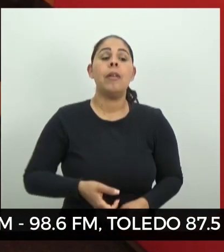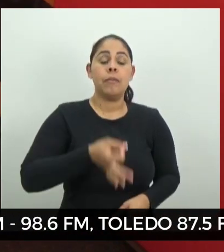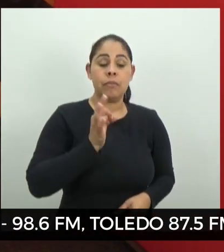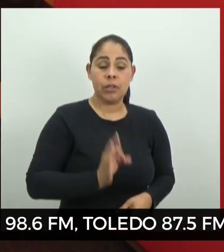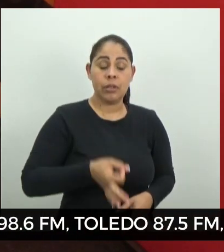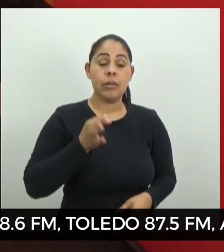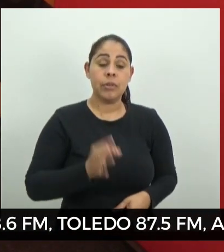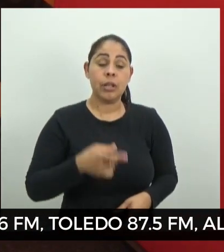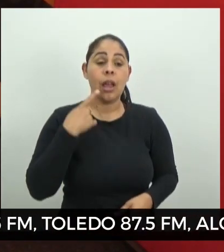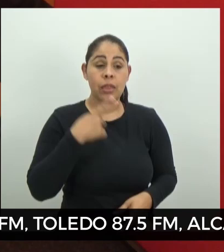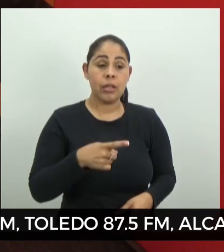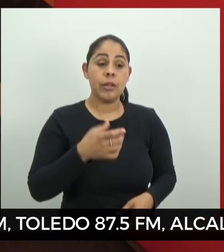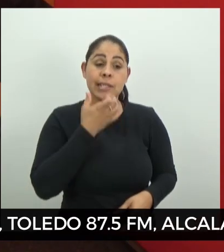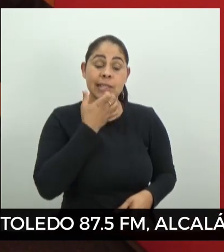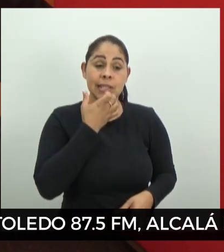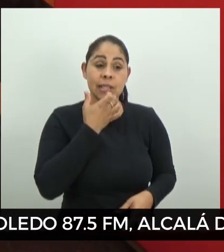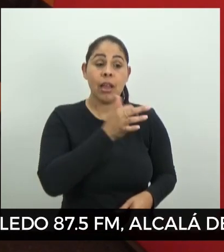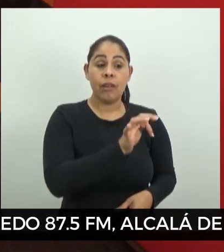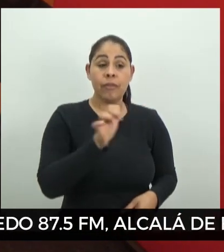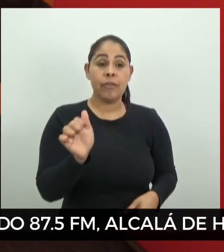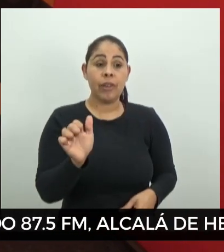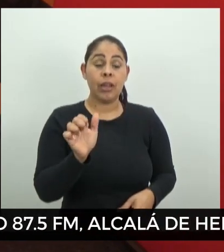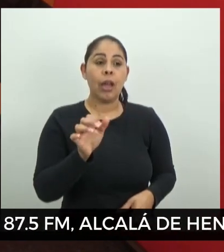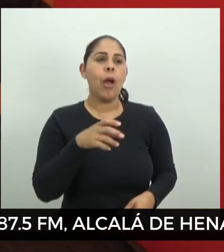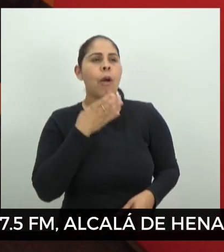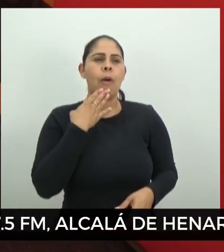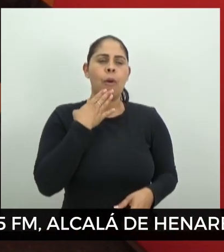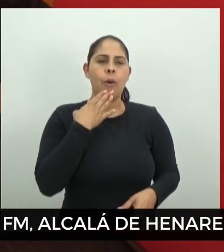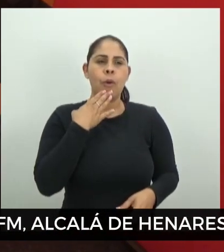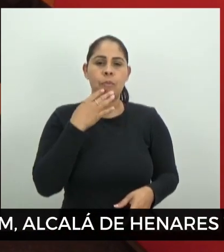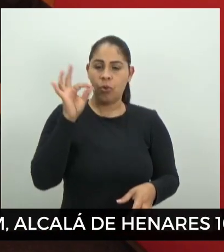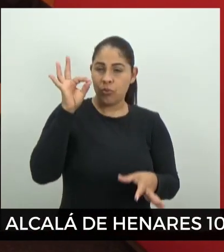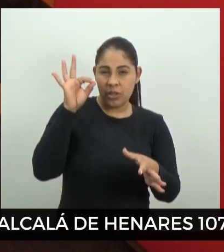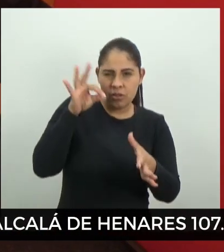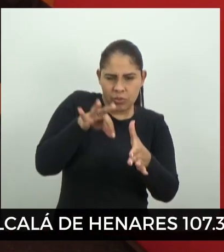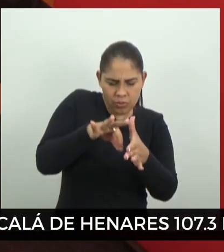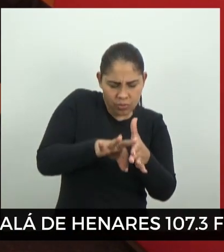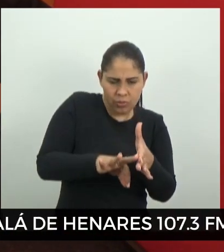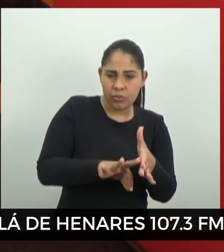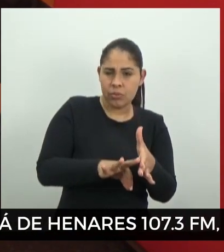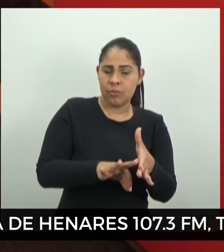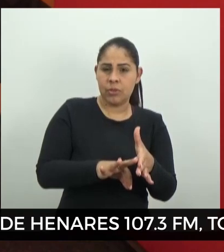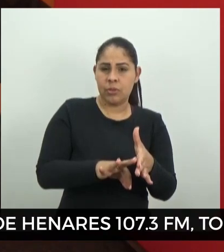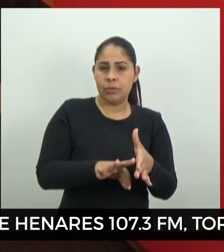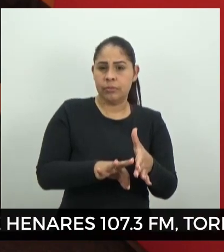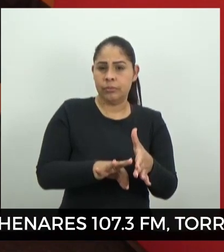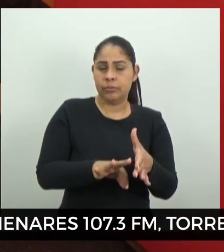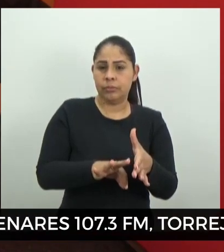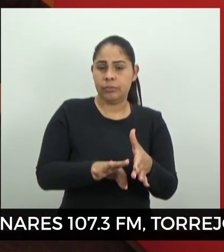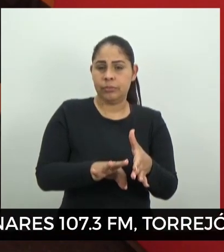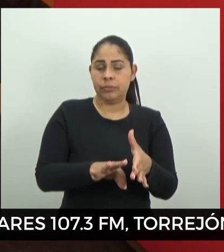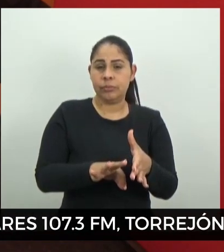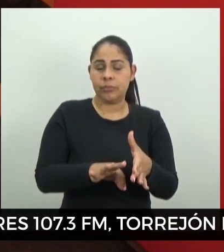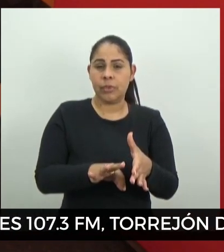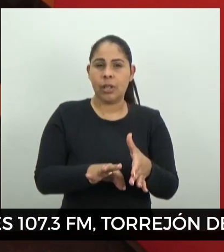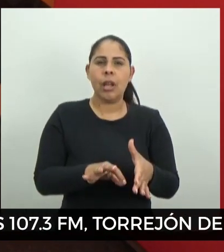si tuvieras fe como un grano de mostaza, ¿qué dijo Jesucristo? ¿Cuál era el problema? ¿Que el demonio era grande o